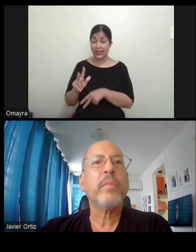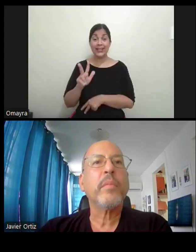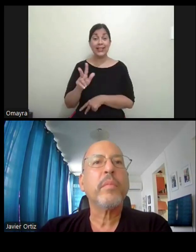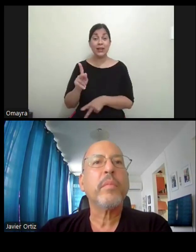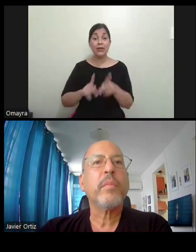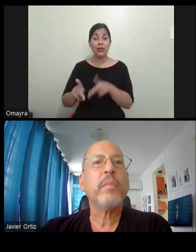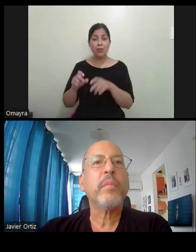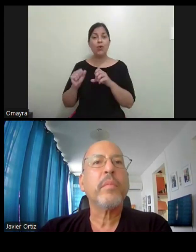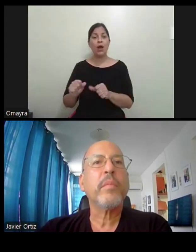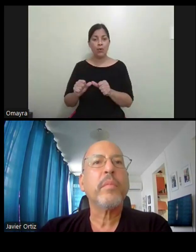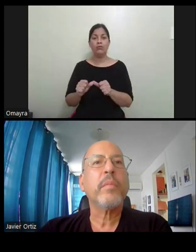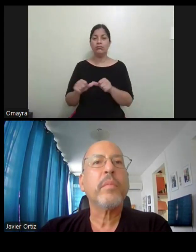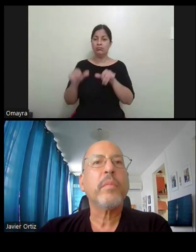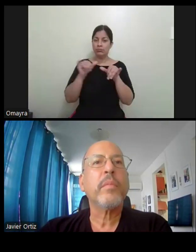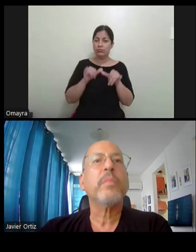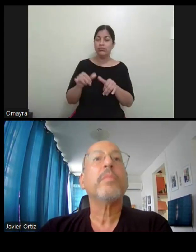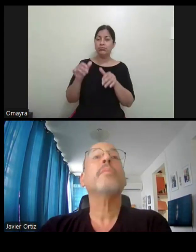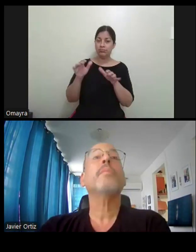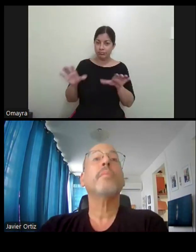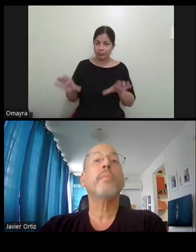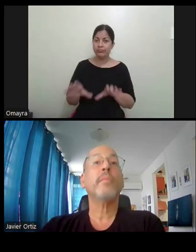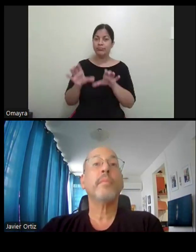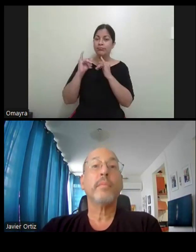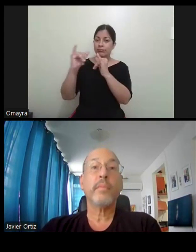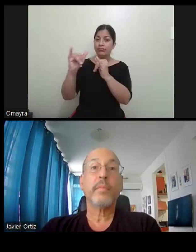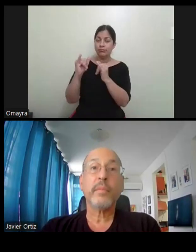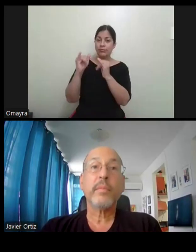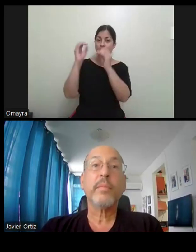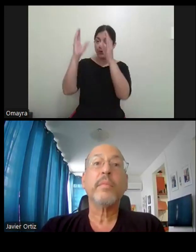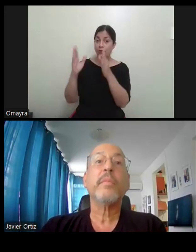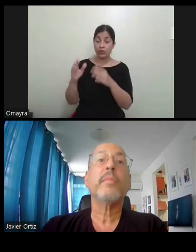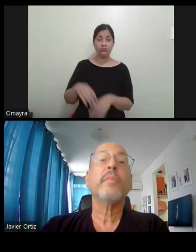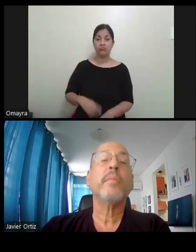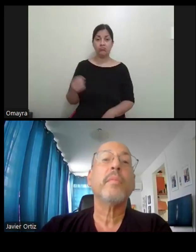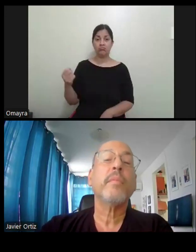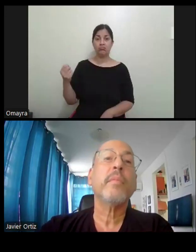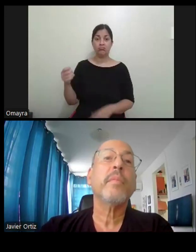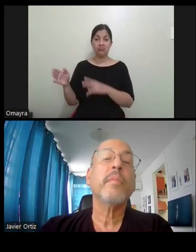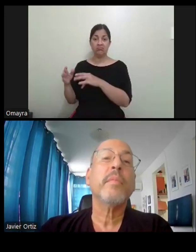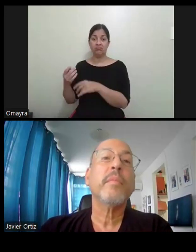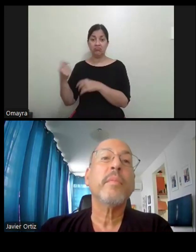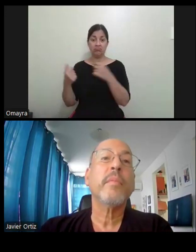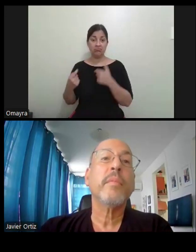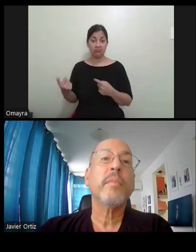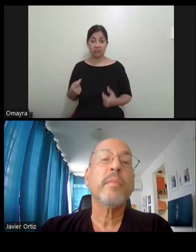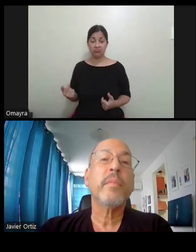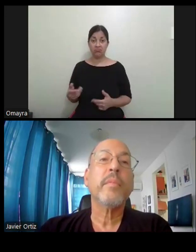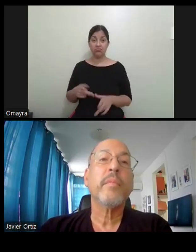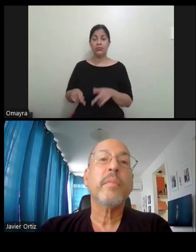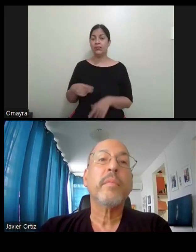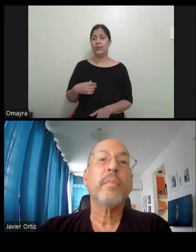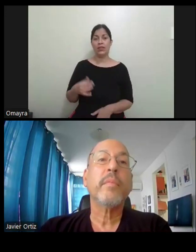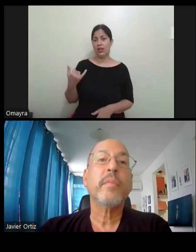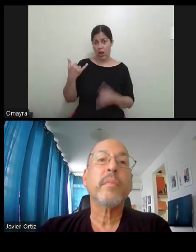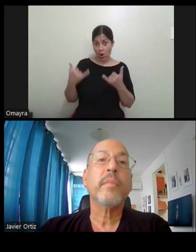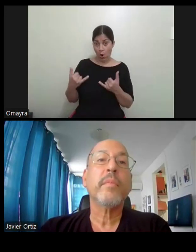seguir el paso de los profesores. Se fueron yendo. De hecho, creo que todavía, al día de hoy, han terminado como 4 o 5 nada